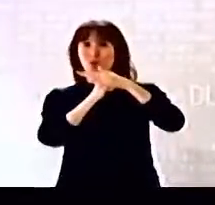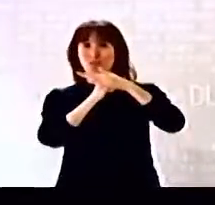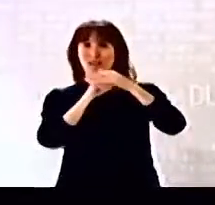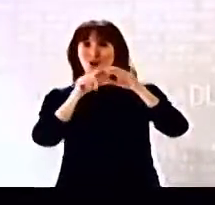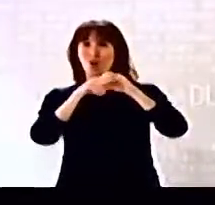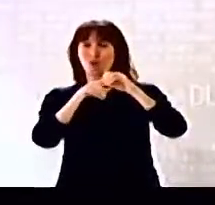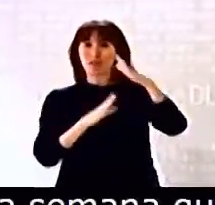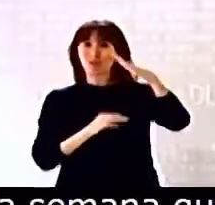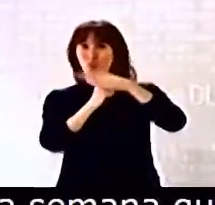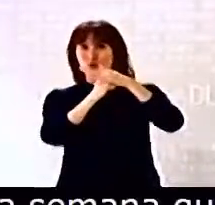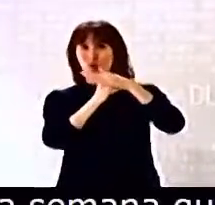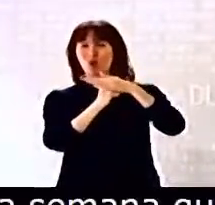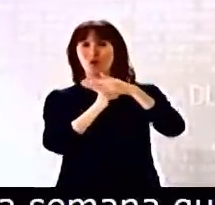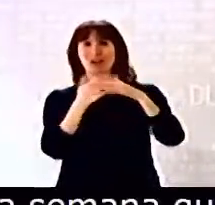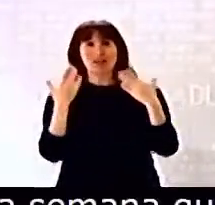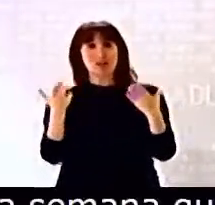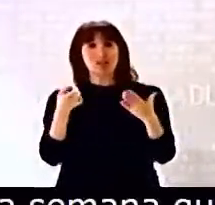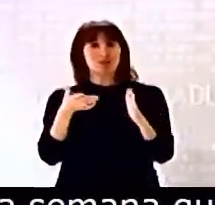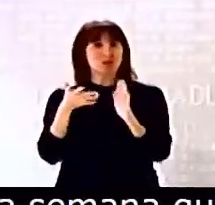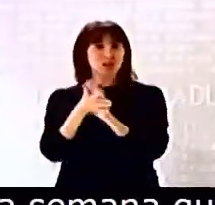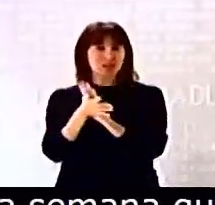de UCIs. Con lo cual,